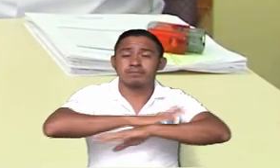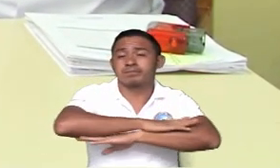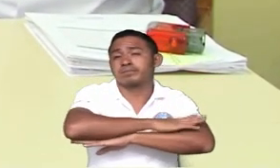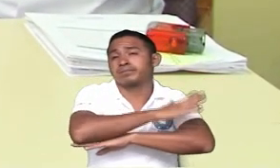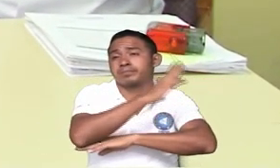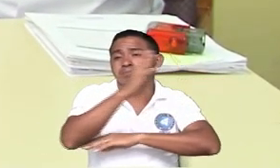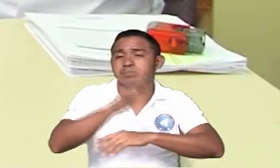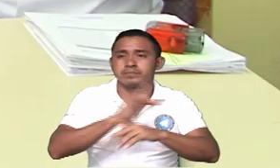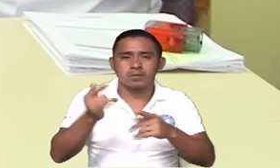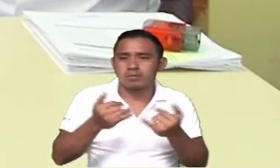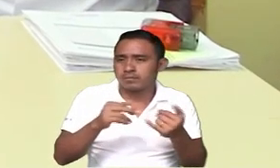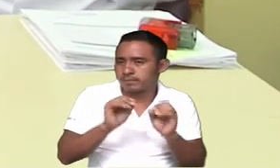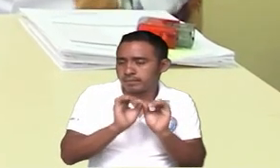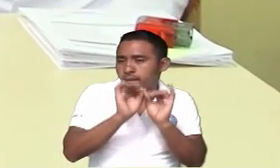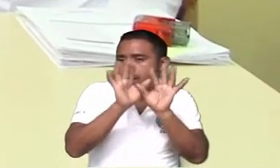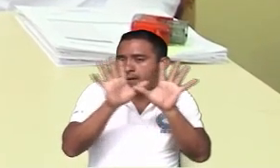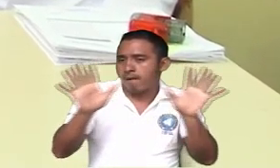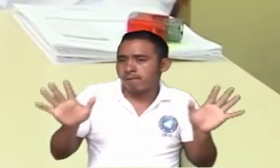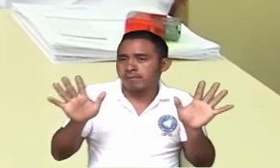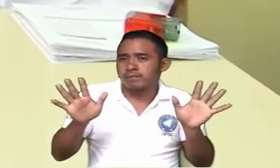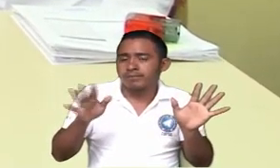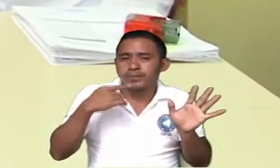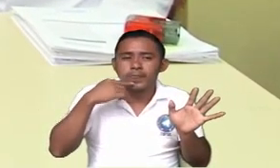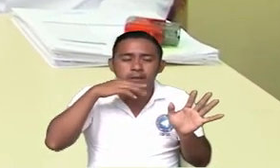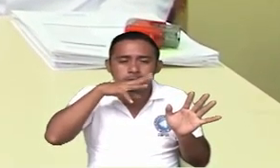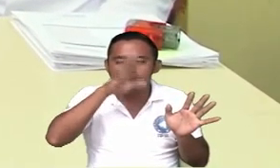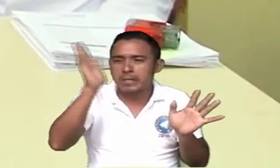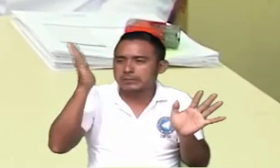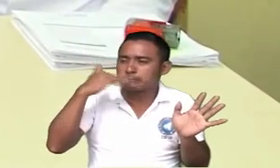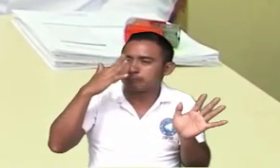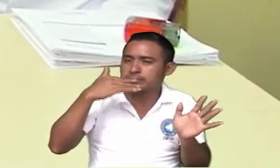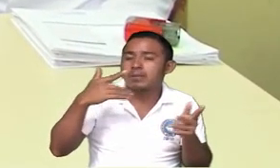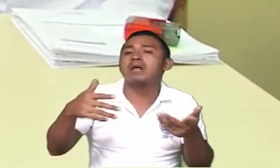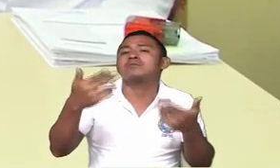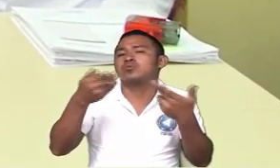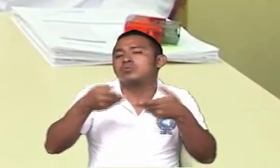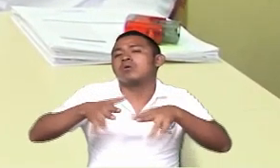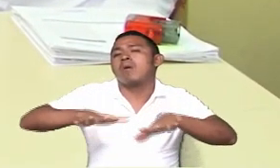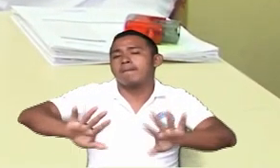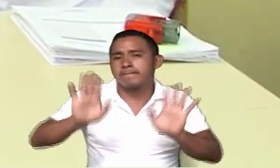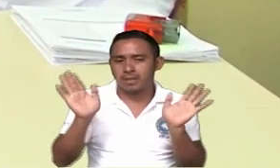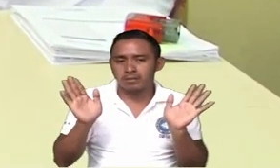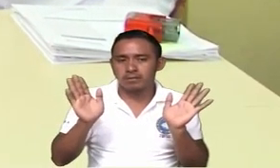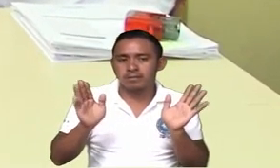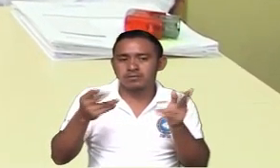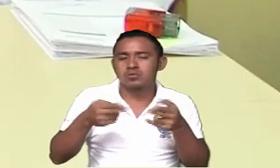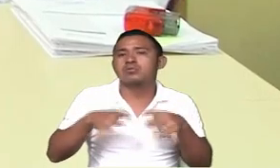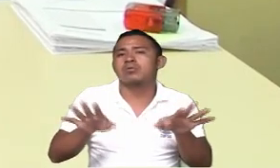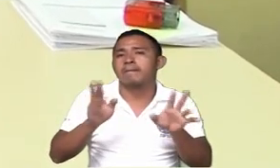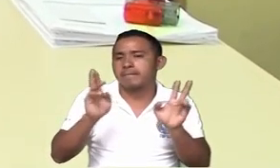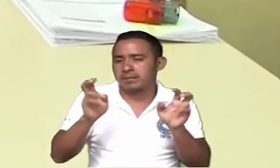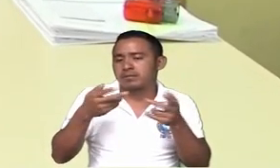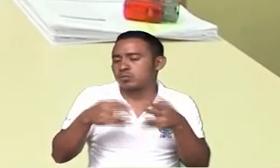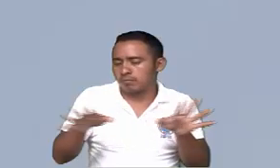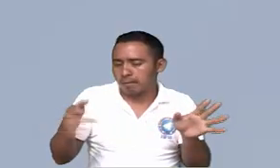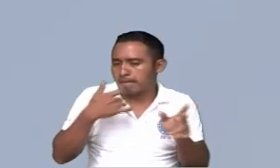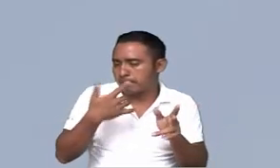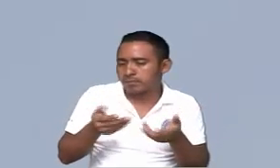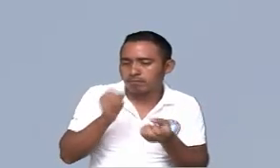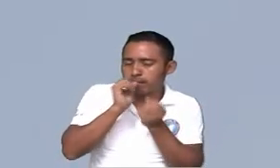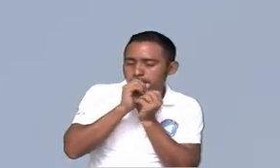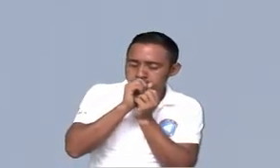los que nos levantamos temprano tenemos un mal aliento. Eso es fisiológico o lo que se llama en medicina normal. ¿Por qué es